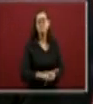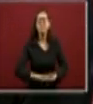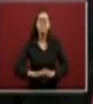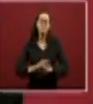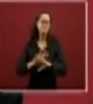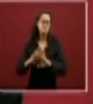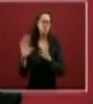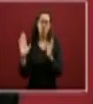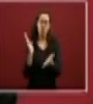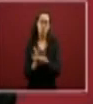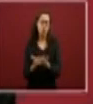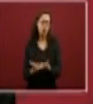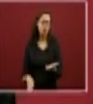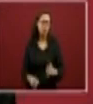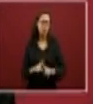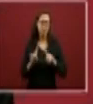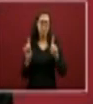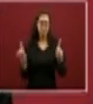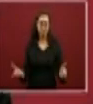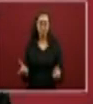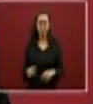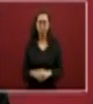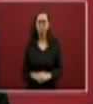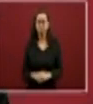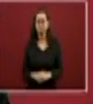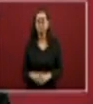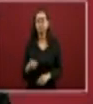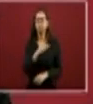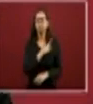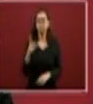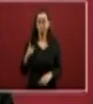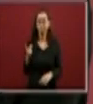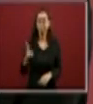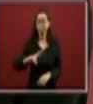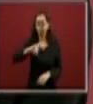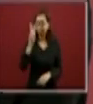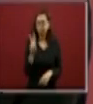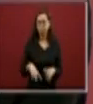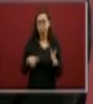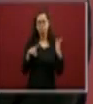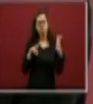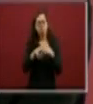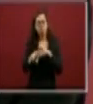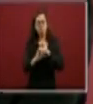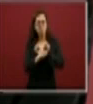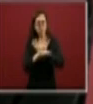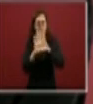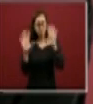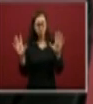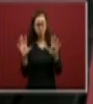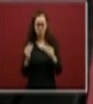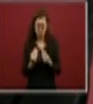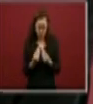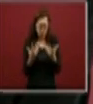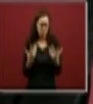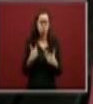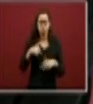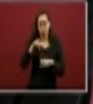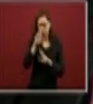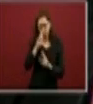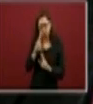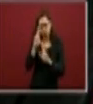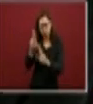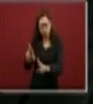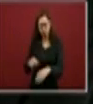ámbar debería de empezar a prender focos rojos y decir cómo le hacemos para atraer las herramientas de gran calado a la mesa y que podamos